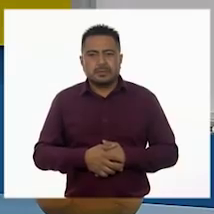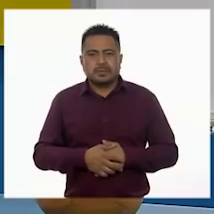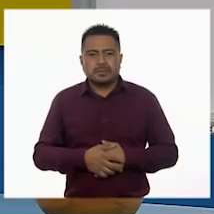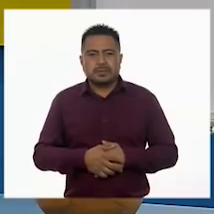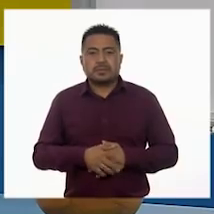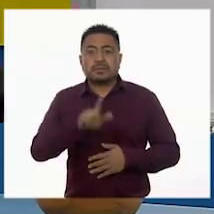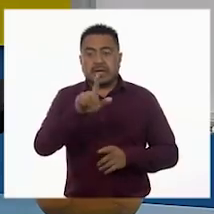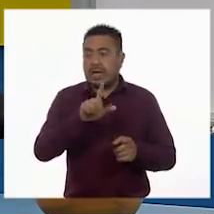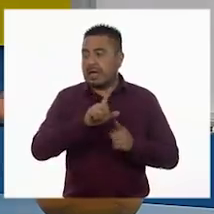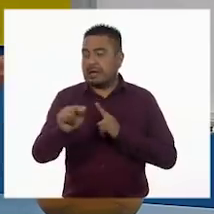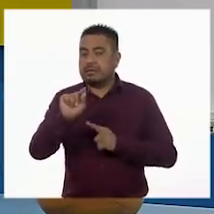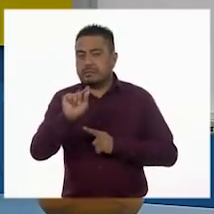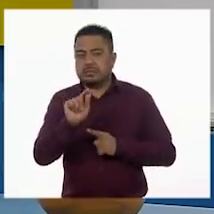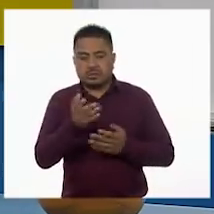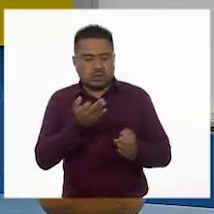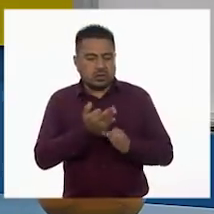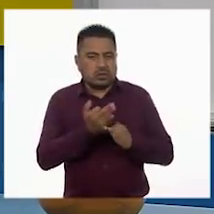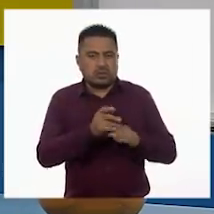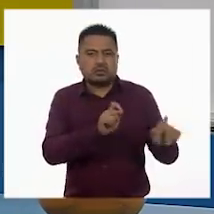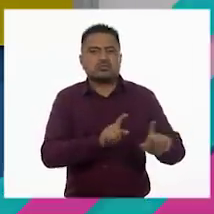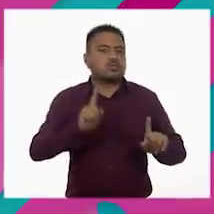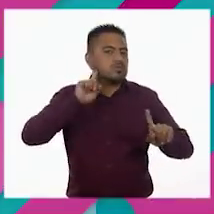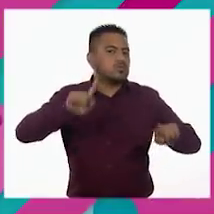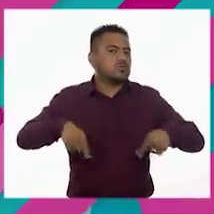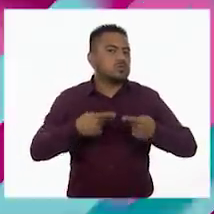Pero antes, vamos a una cápsula musical.